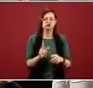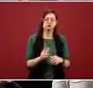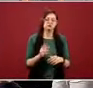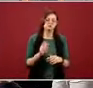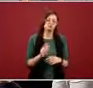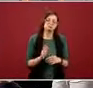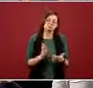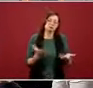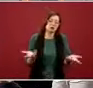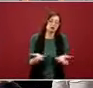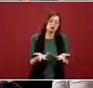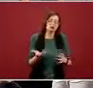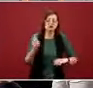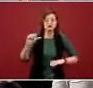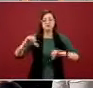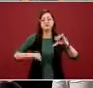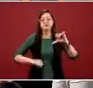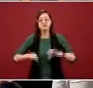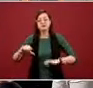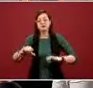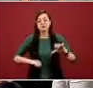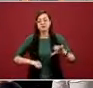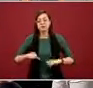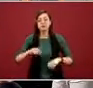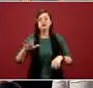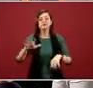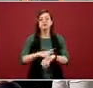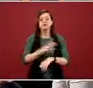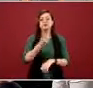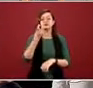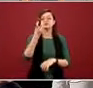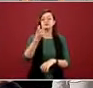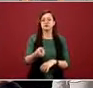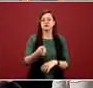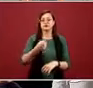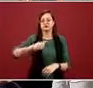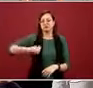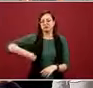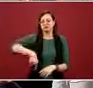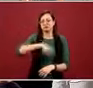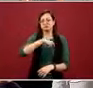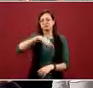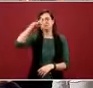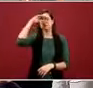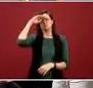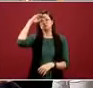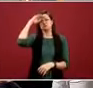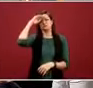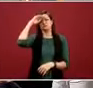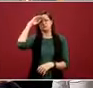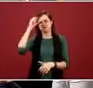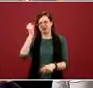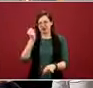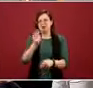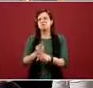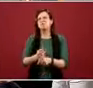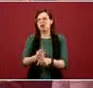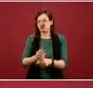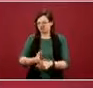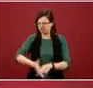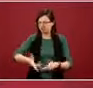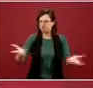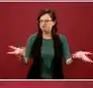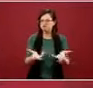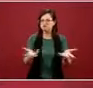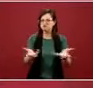momento. Precisamente por eso tomamos la decisión de adelantarnos a las circunstancias. En el mundo se va conociendo sobre